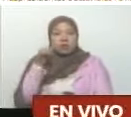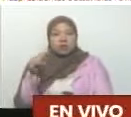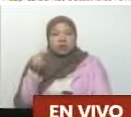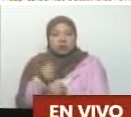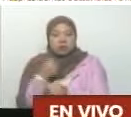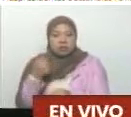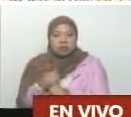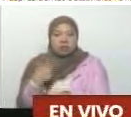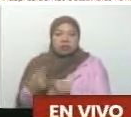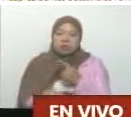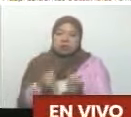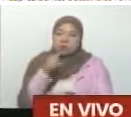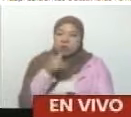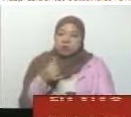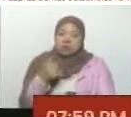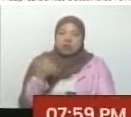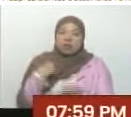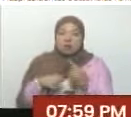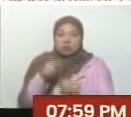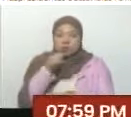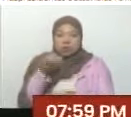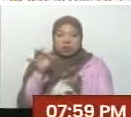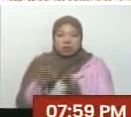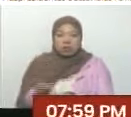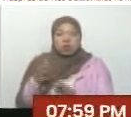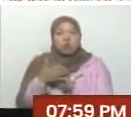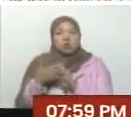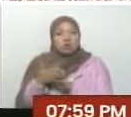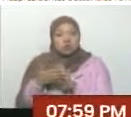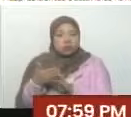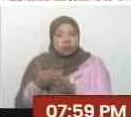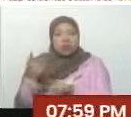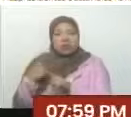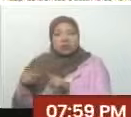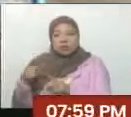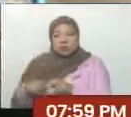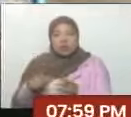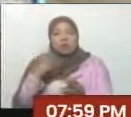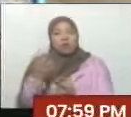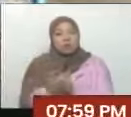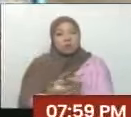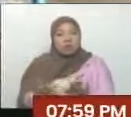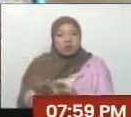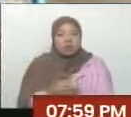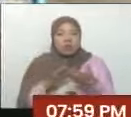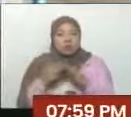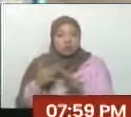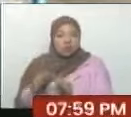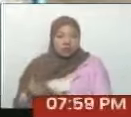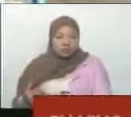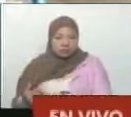de garantizar a través de este método eficaz y acertado las soluciones y diversas problemáticas de la comunidad.